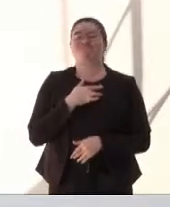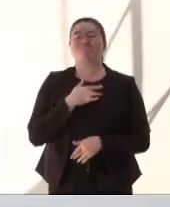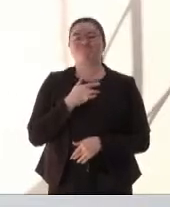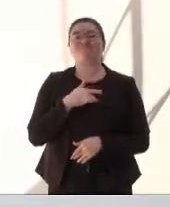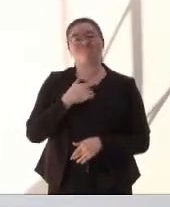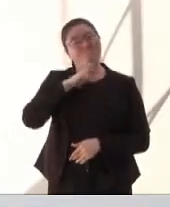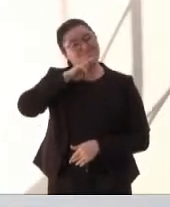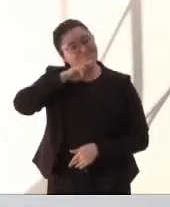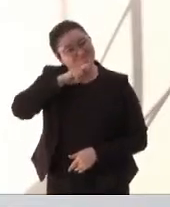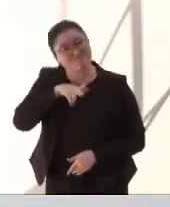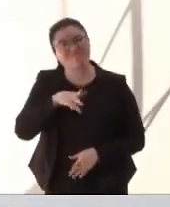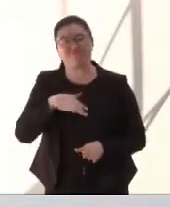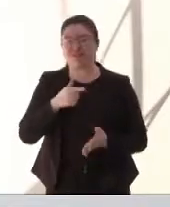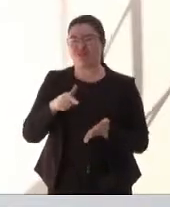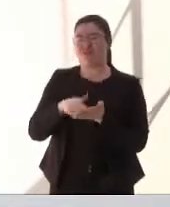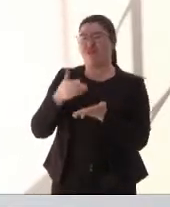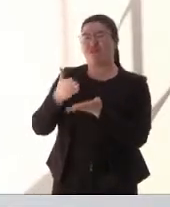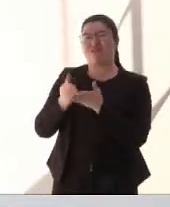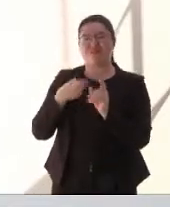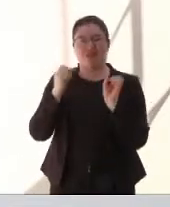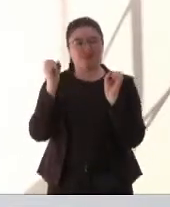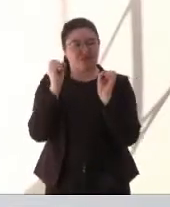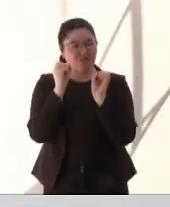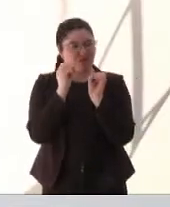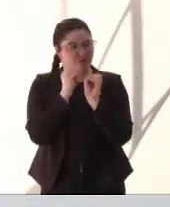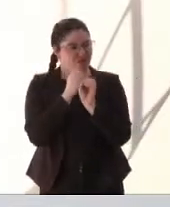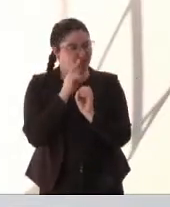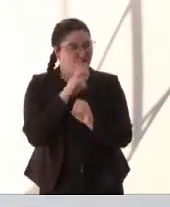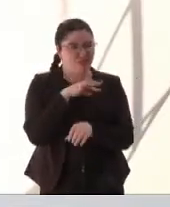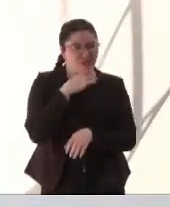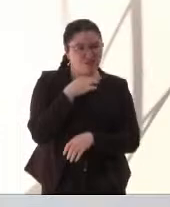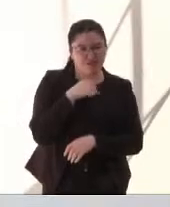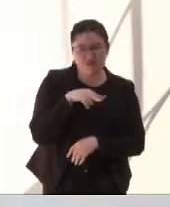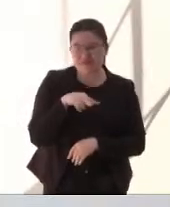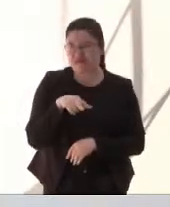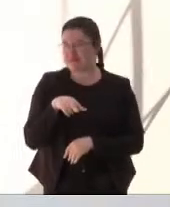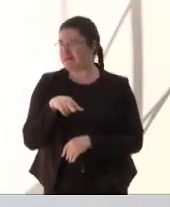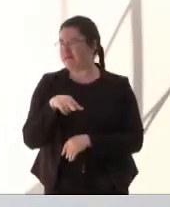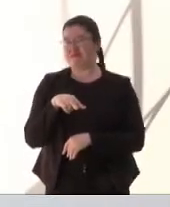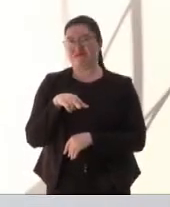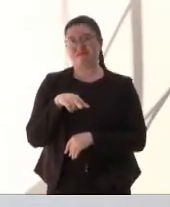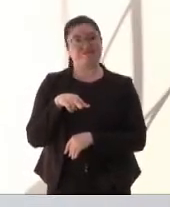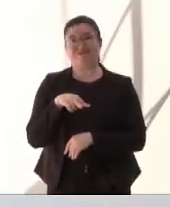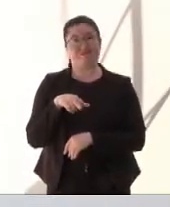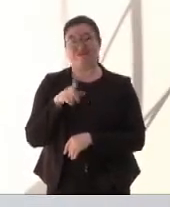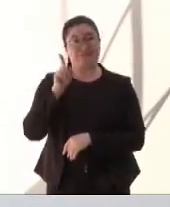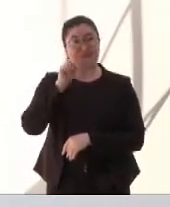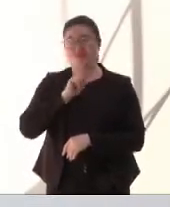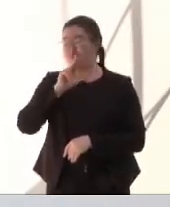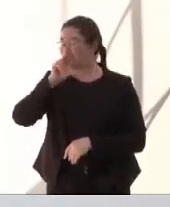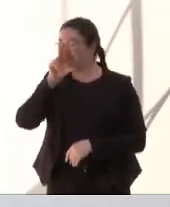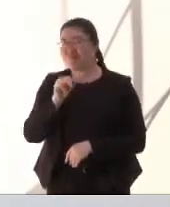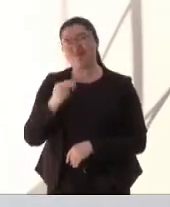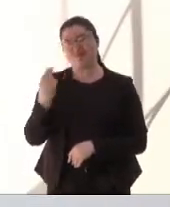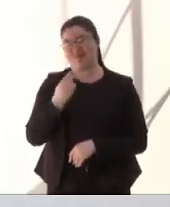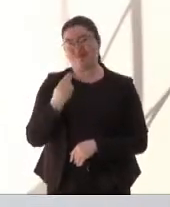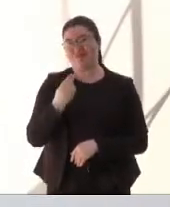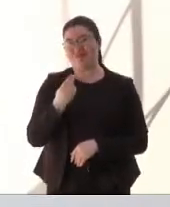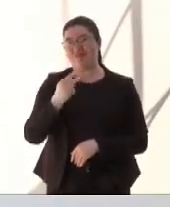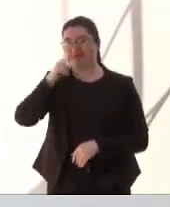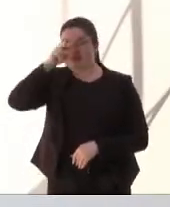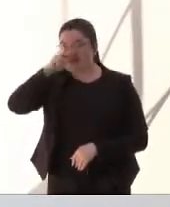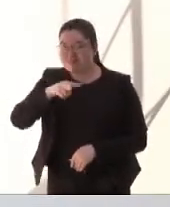lugares sórdidos, oscuros, sucios. Eso no nos lo merecemos las mujeres, y en eso se ha